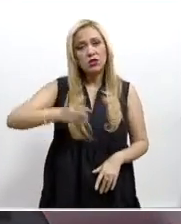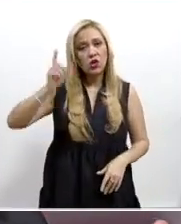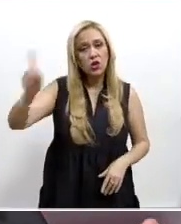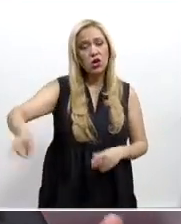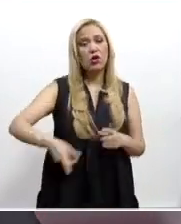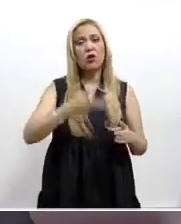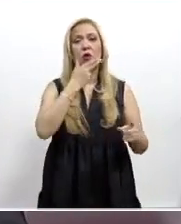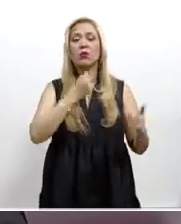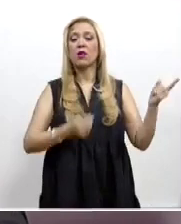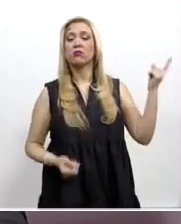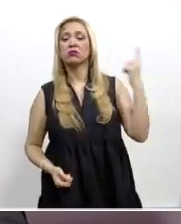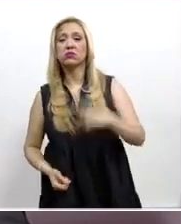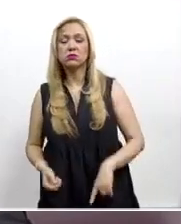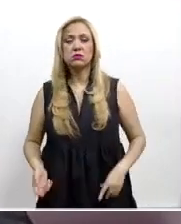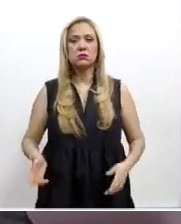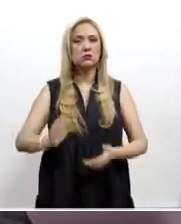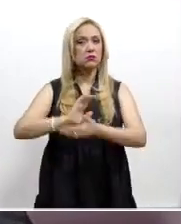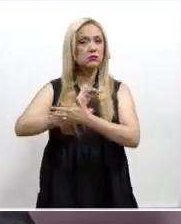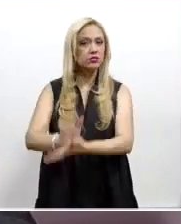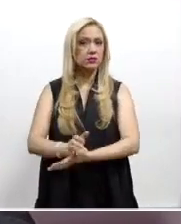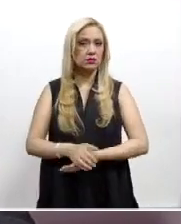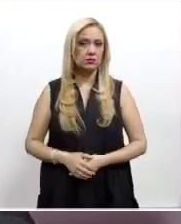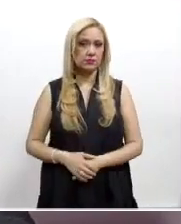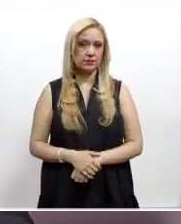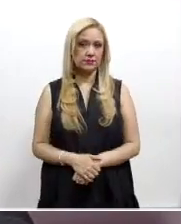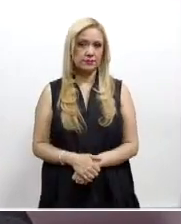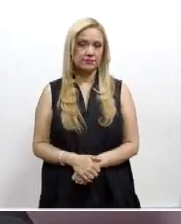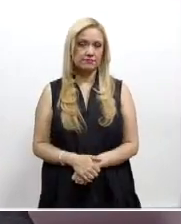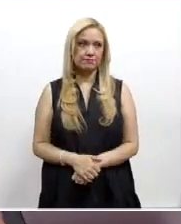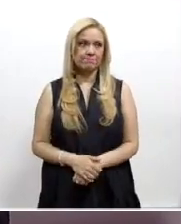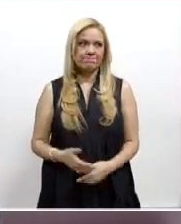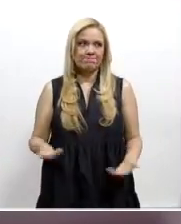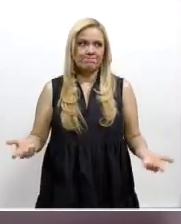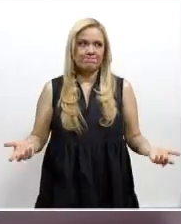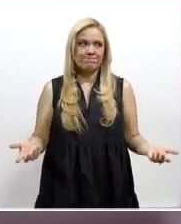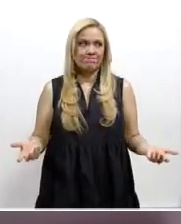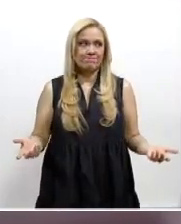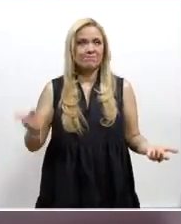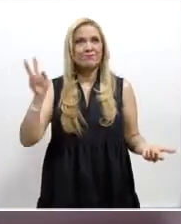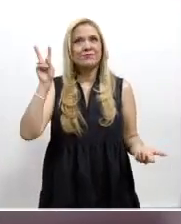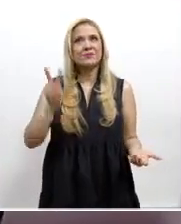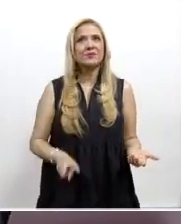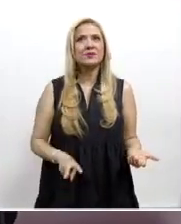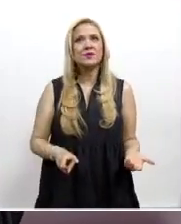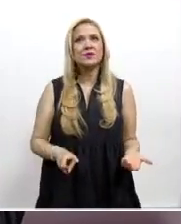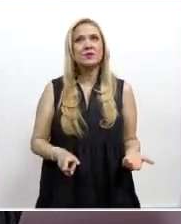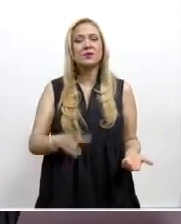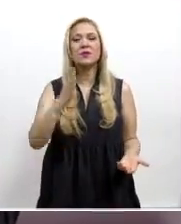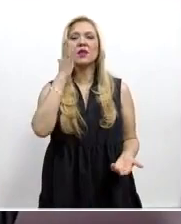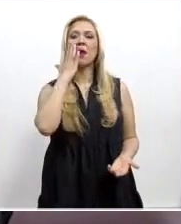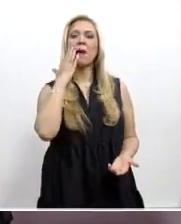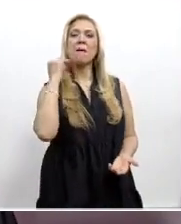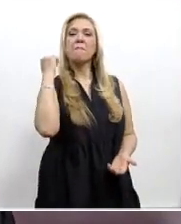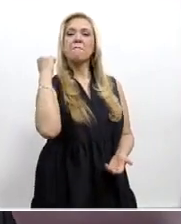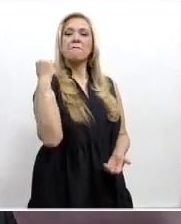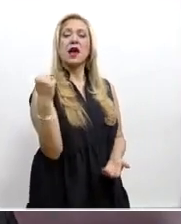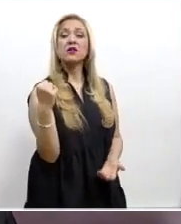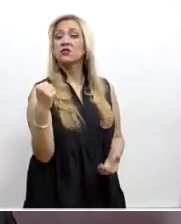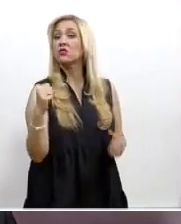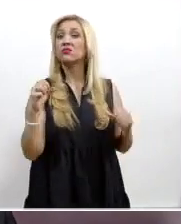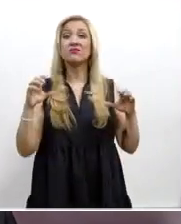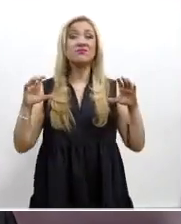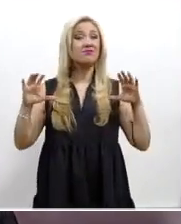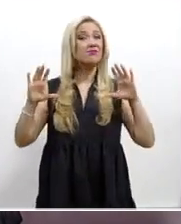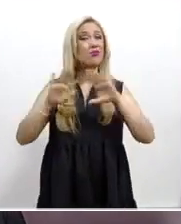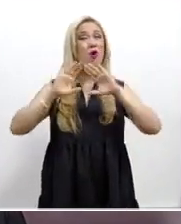incluso discriminatorio de las mujeres. Entonces, la realidad es que la cultura machista se